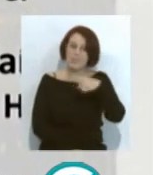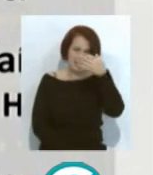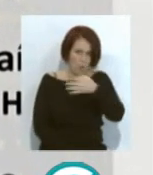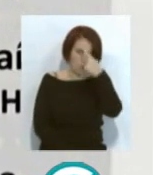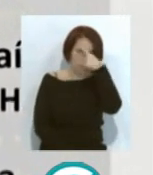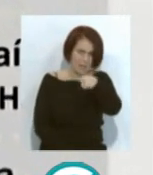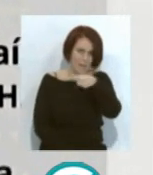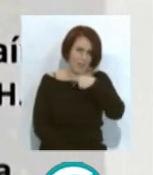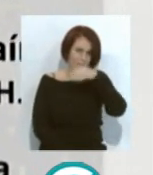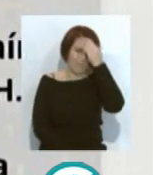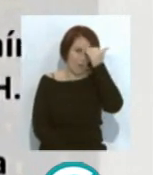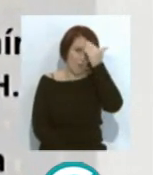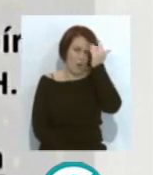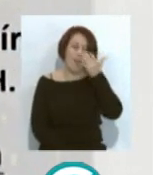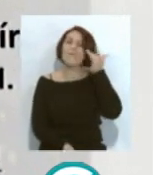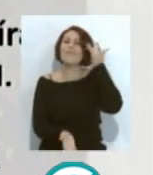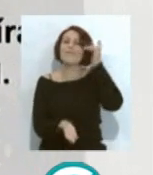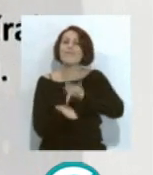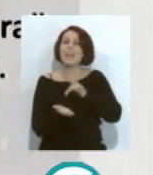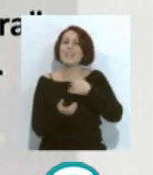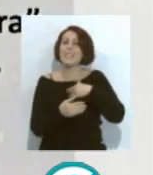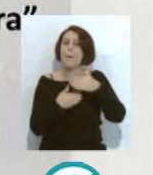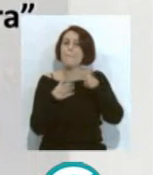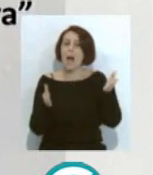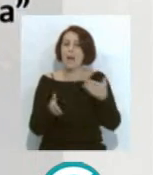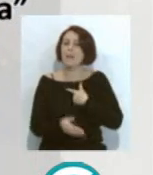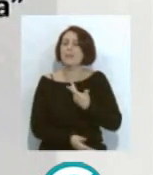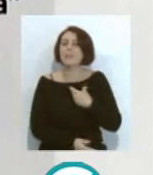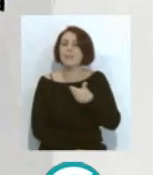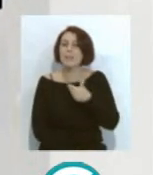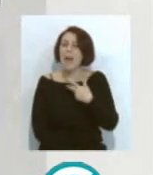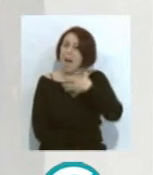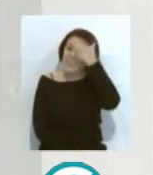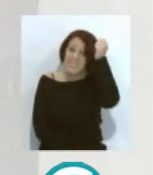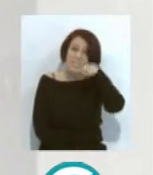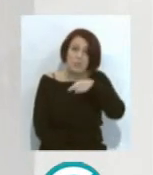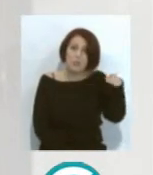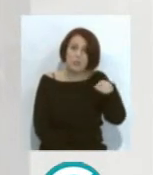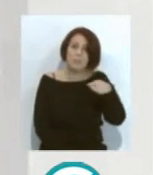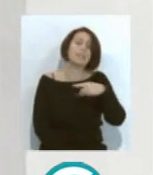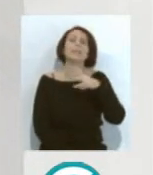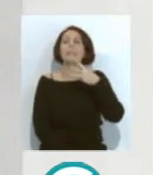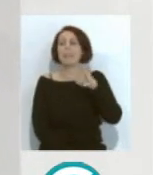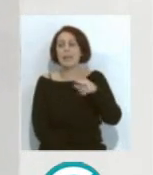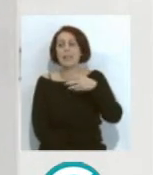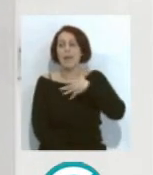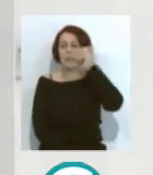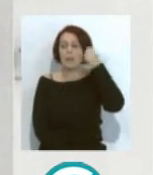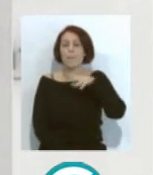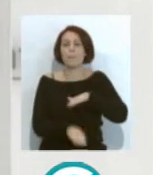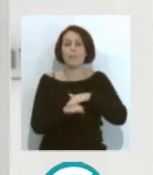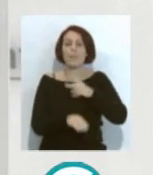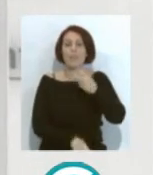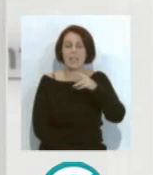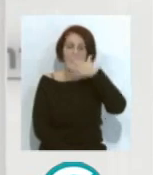sabes de memoria, David, la fecha del estreno era en abril, ¿verdad? 20 de abril, sí. Exacto, 20 de